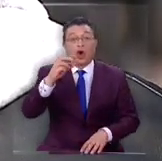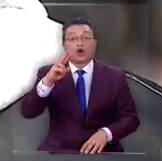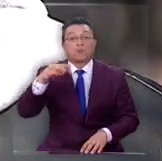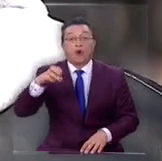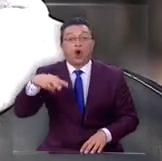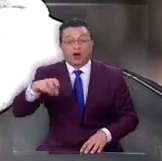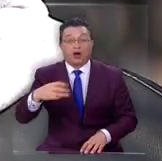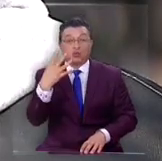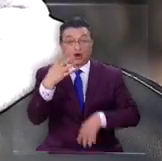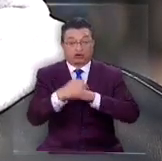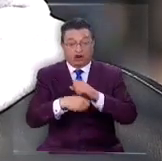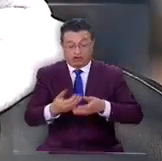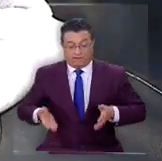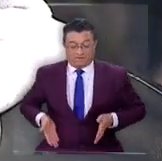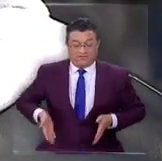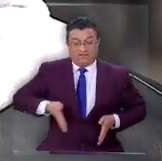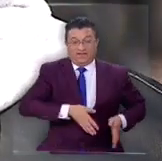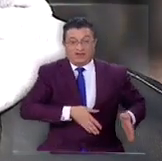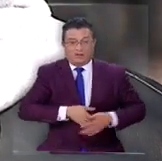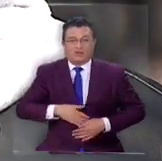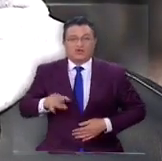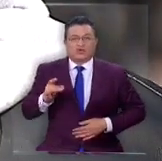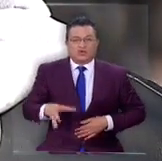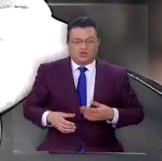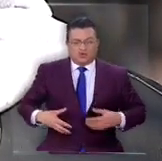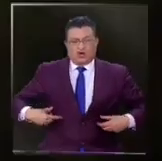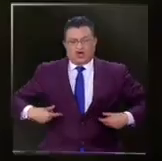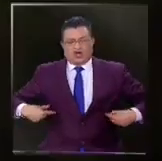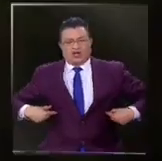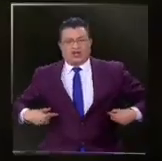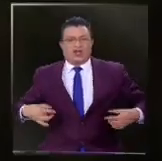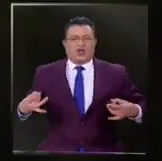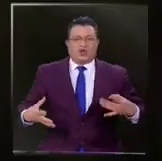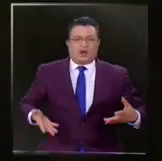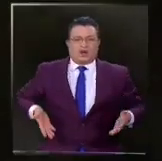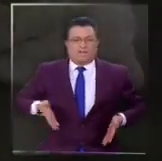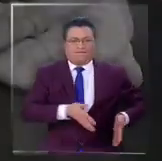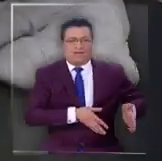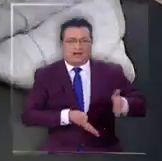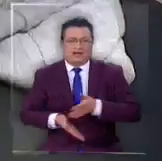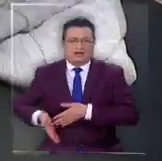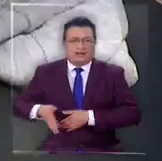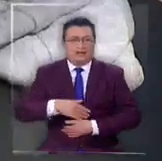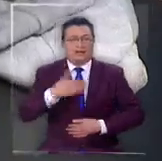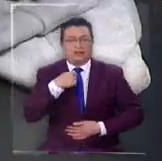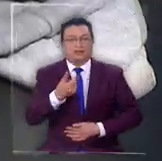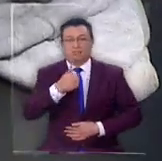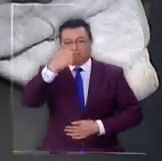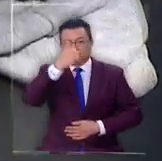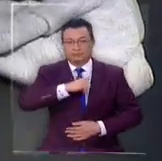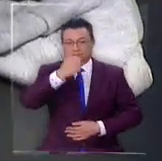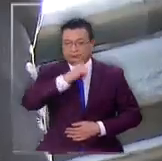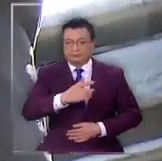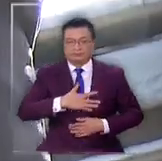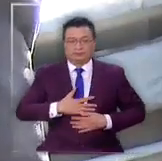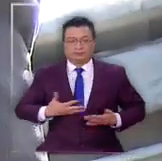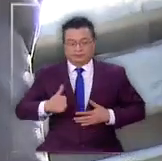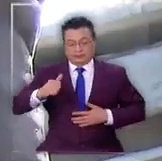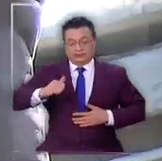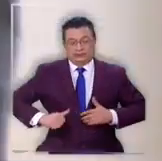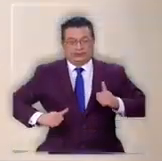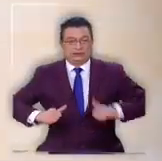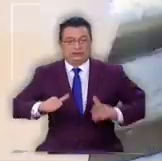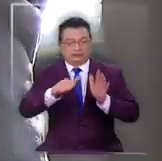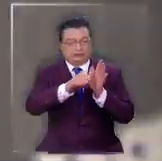fajándome, que causa dolor, tengo moretones en las costillas. Fajas con las que oculta lo que quiere hacer desaparecer vía